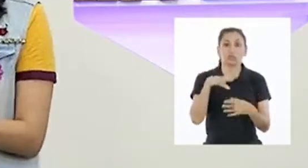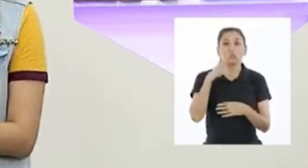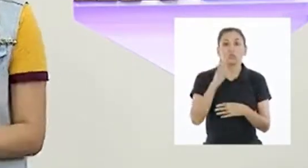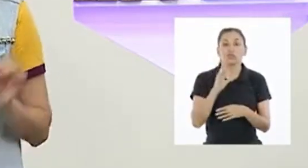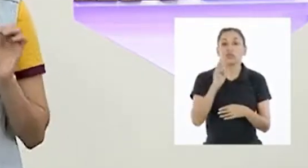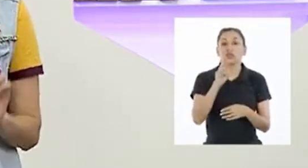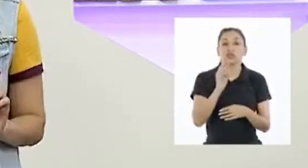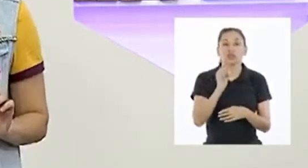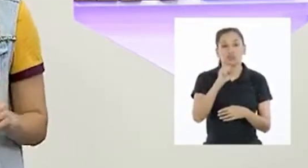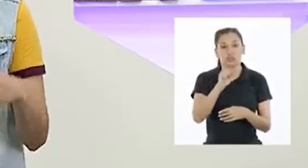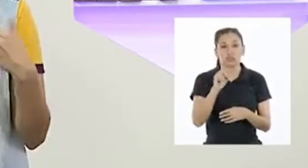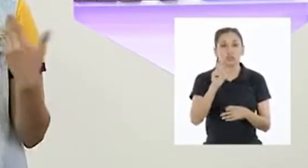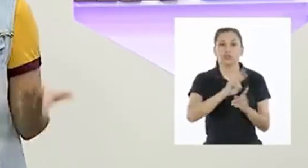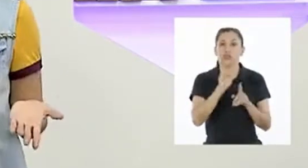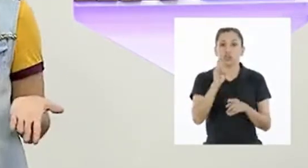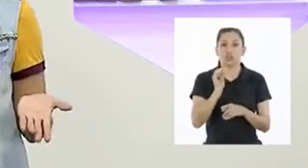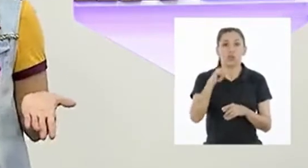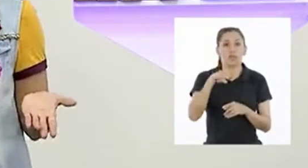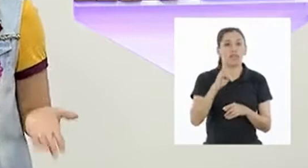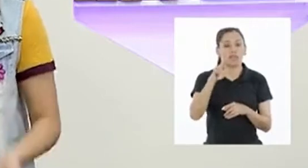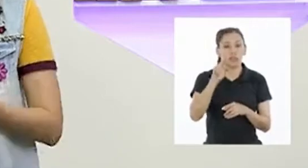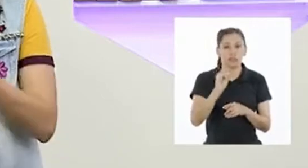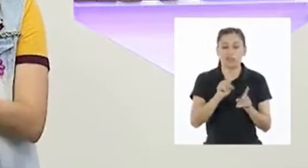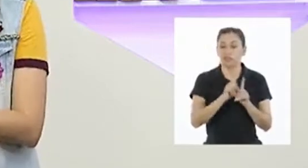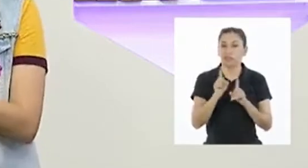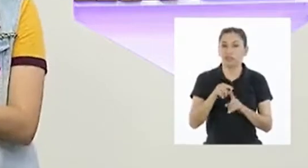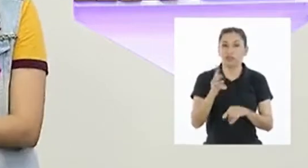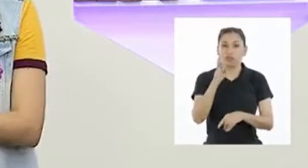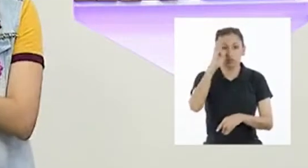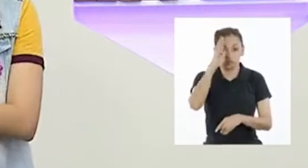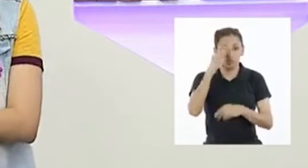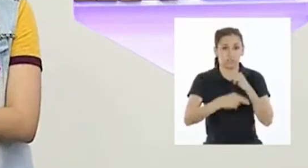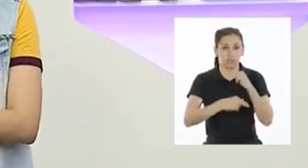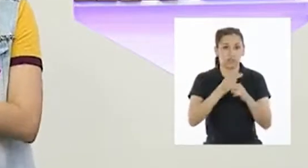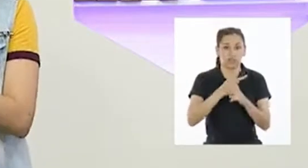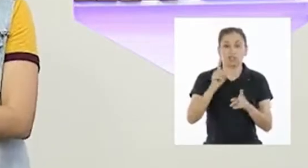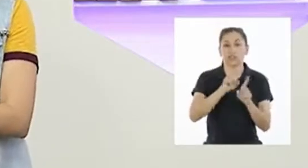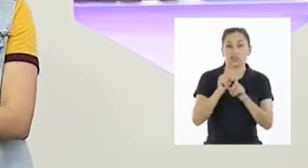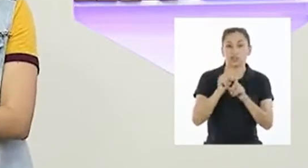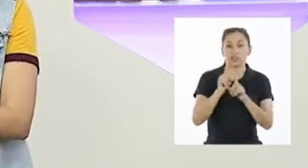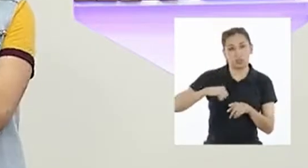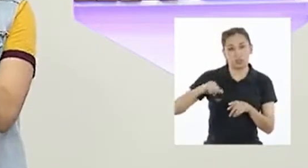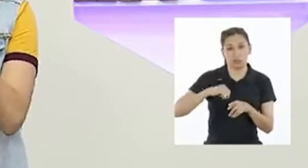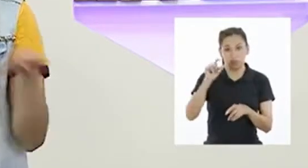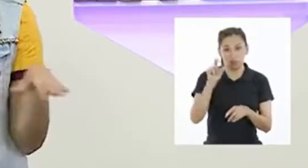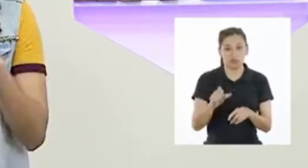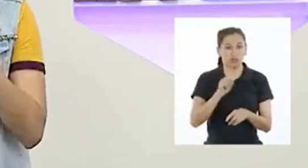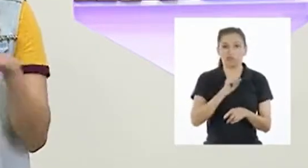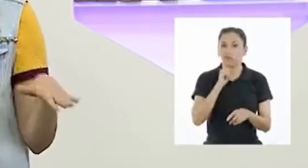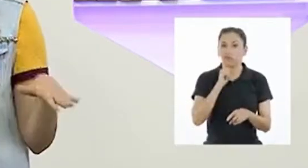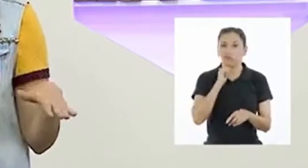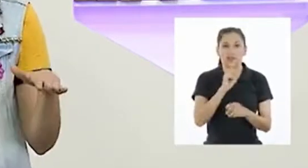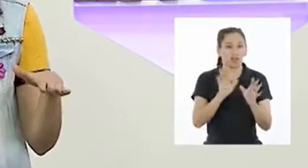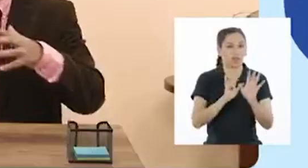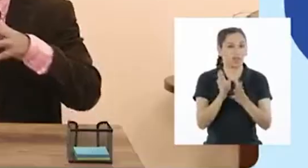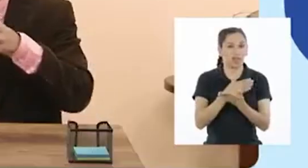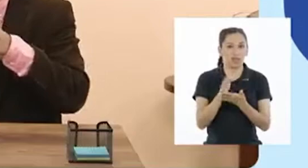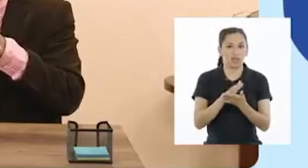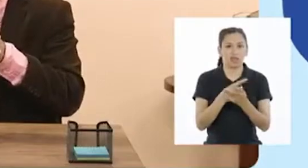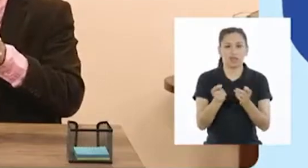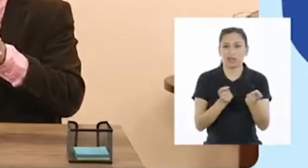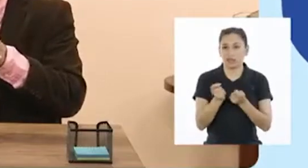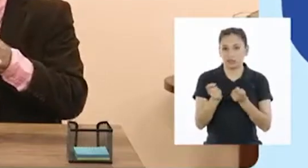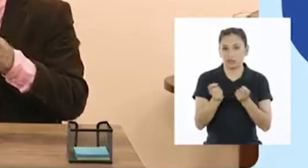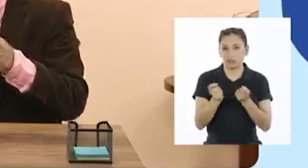y Romero, la cooperación entre la Policía Nacional y el Servicio de Seguridad Ciudadana Municipal no estaba regulada.